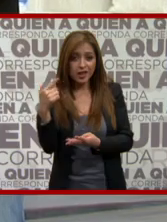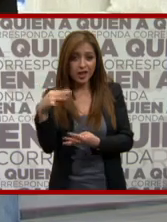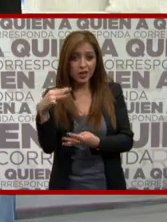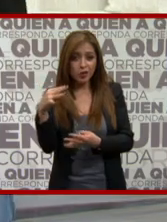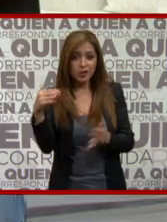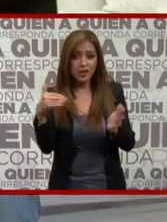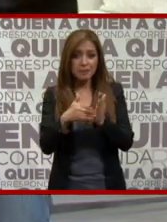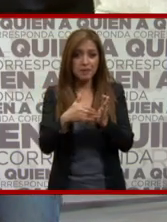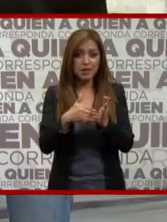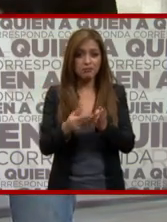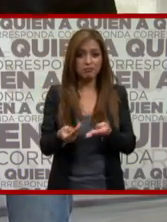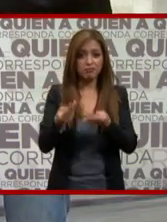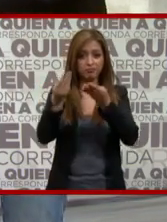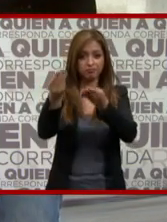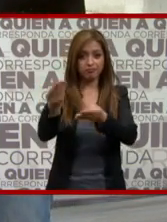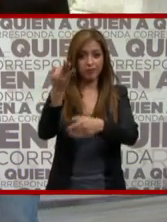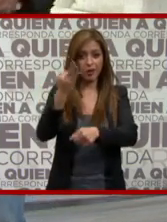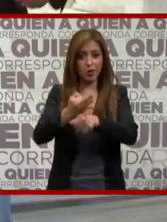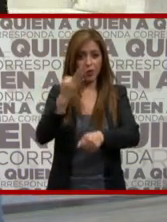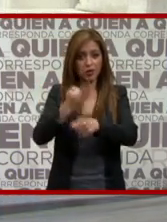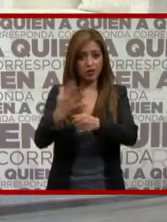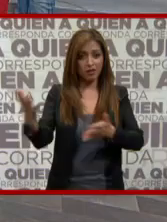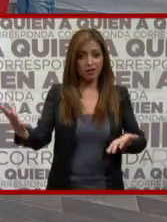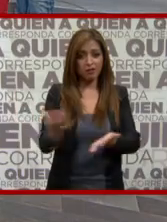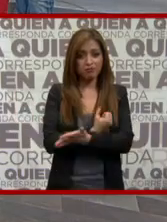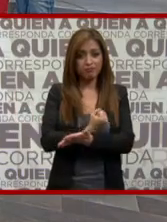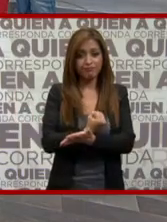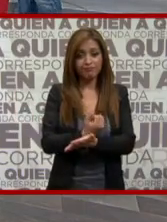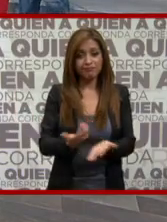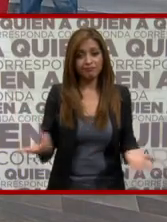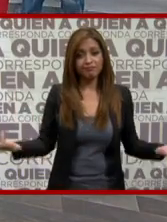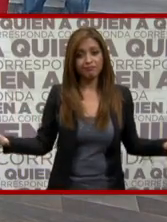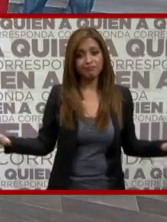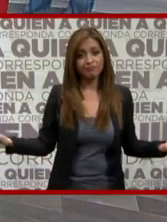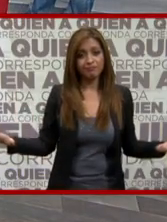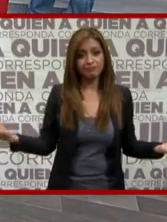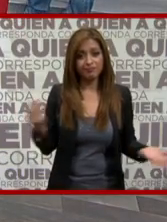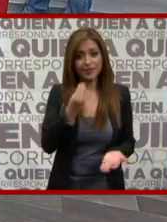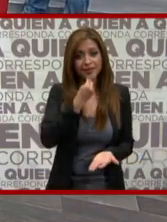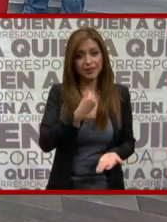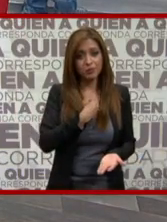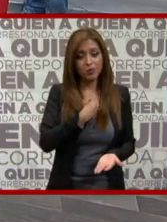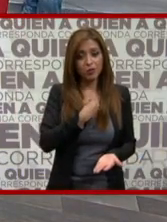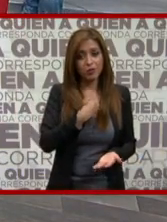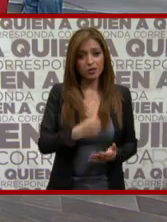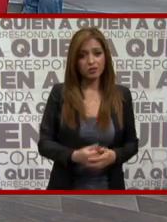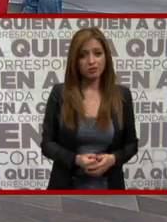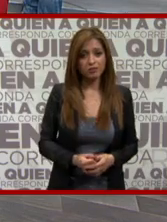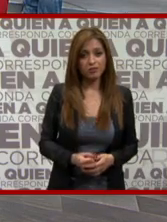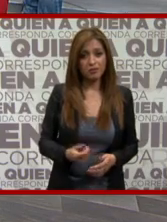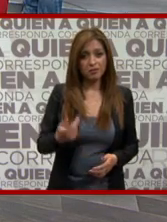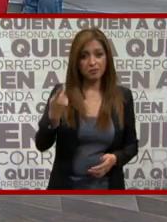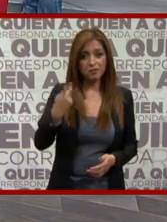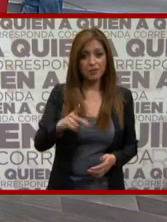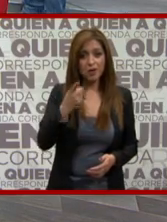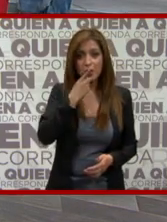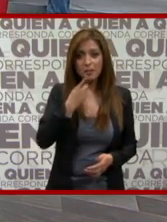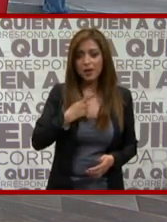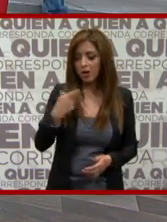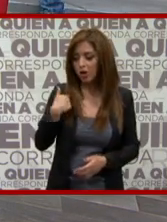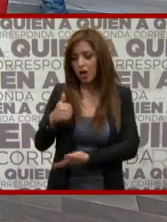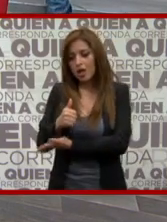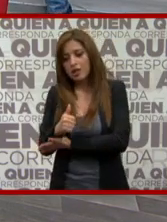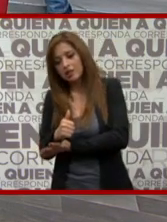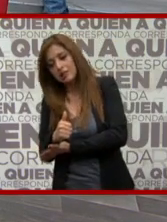14 mil pesos es lo que lograron acumular ustedes. ¿Eso es todo? Es todo lo que lograron acumular. Oye, nada más. Pero nadie me explicó que no había que ser recargado en esto. No, pues es que